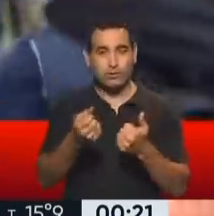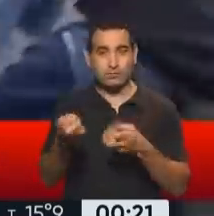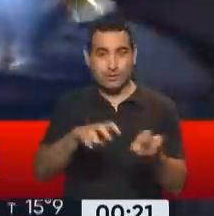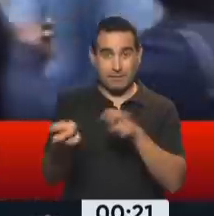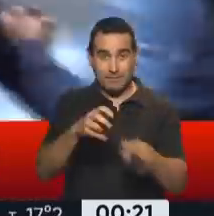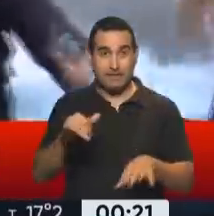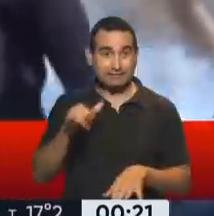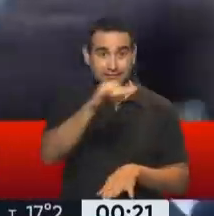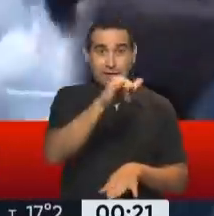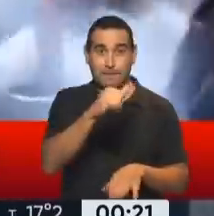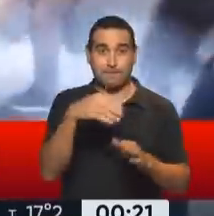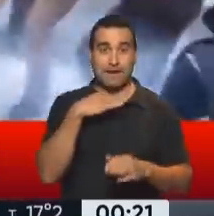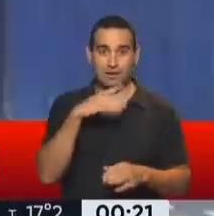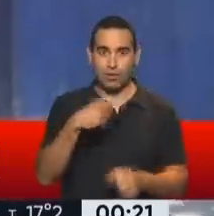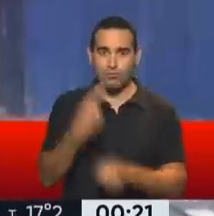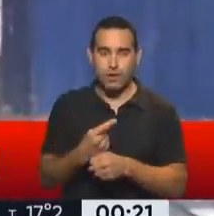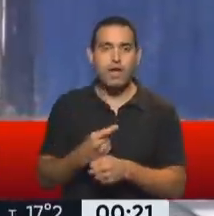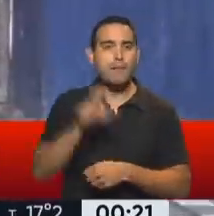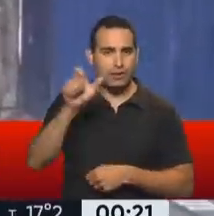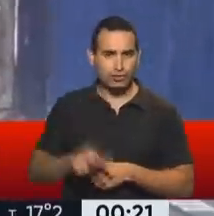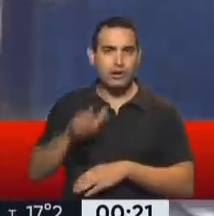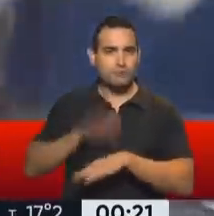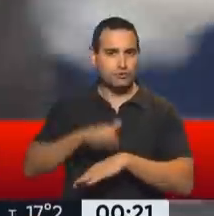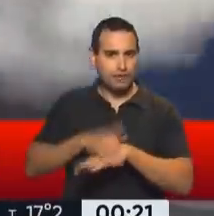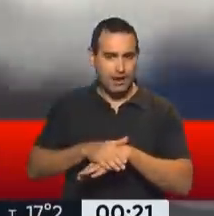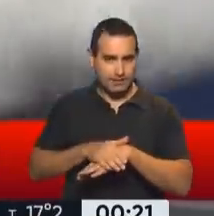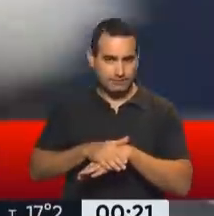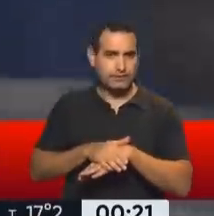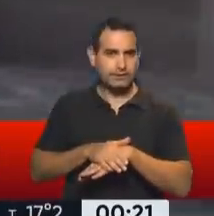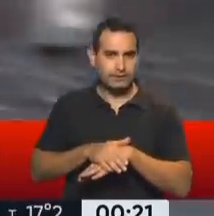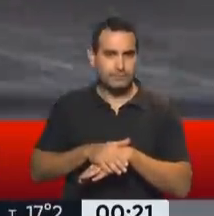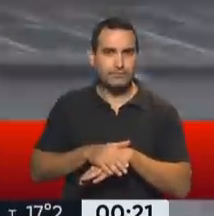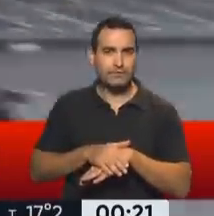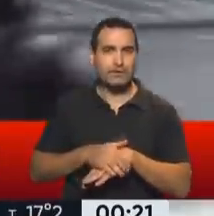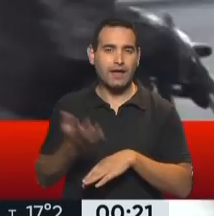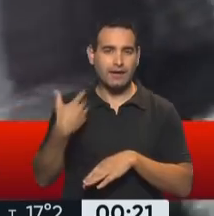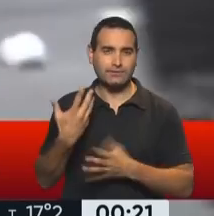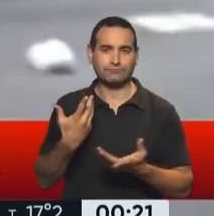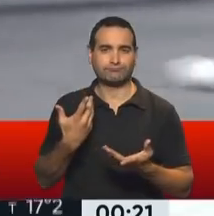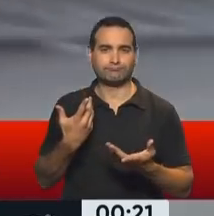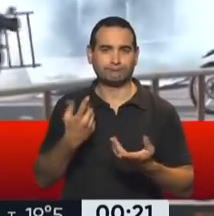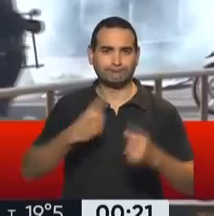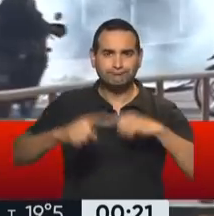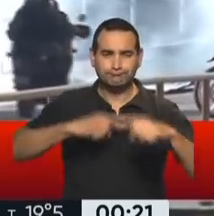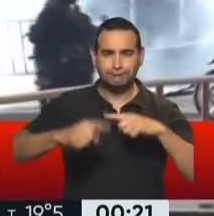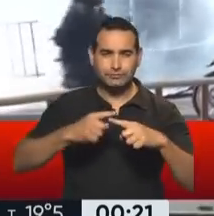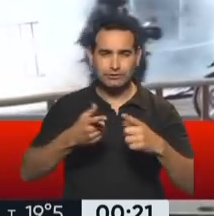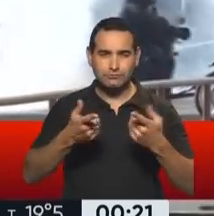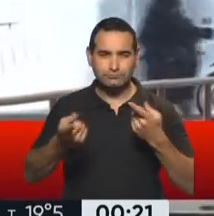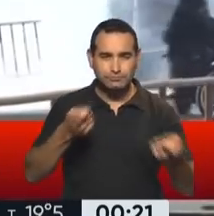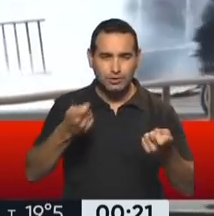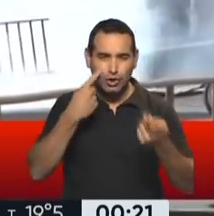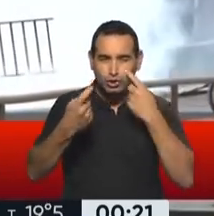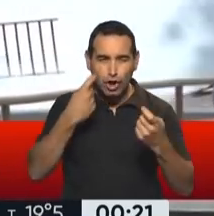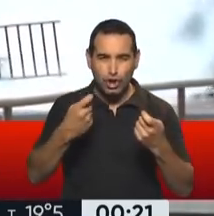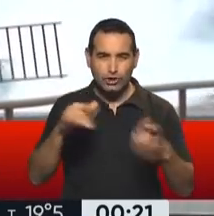Ciudad de México, la figura clave que permitió en ese momento, o sea, que manejaba y visitaba los controles de